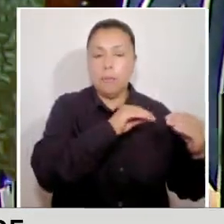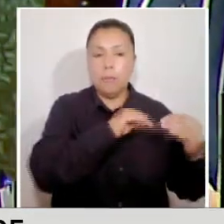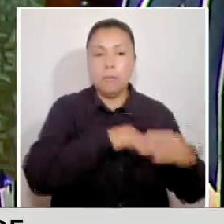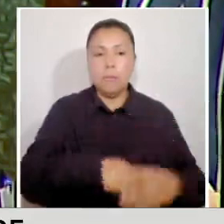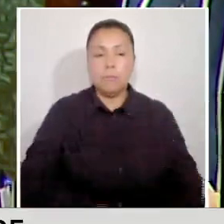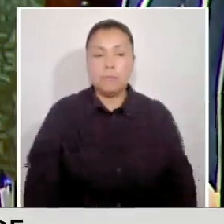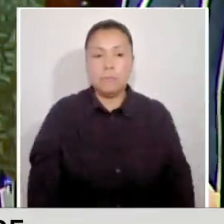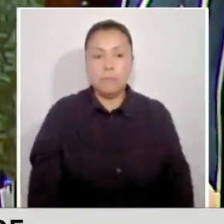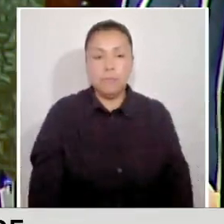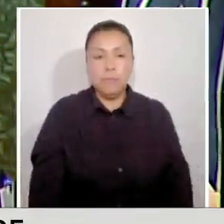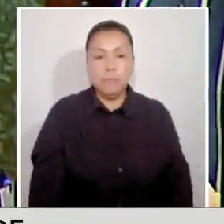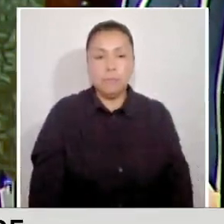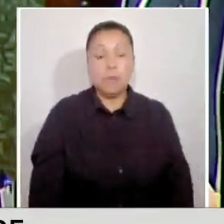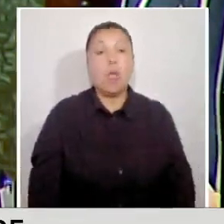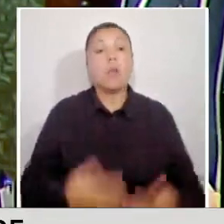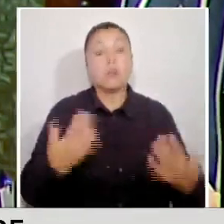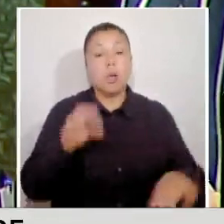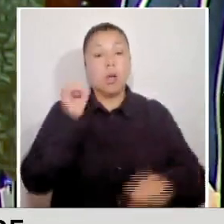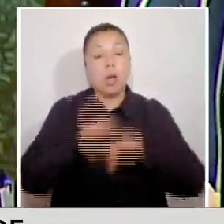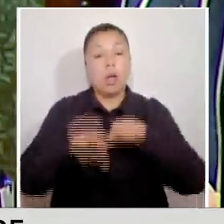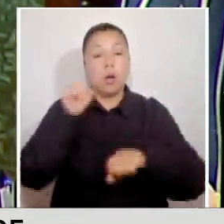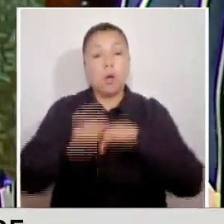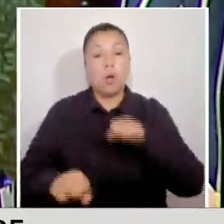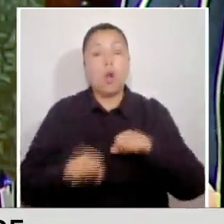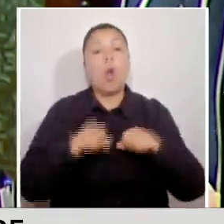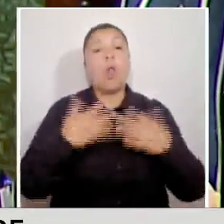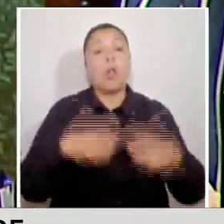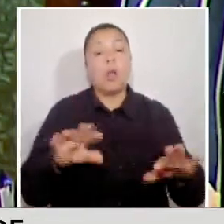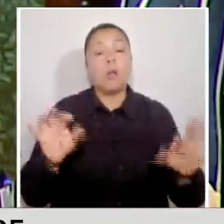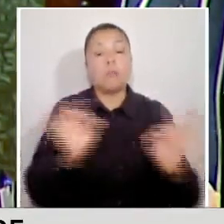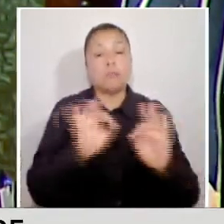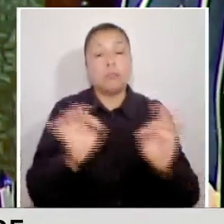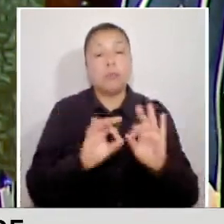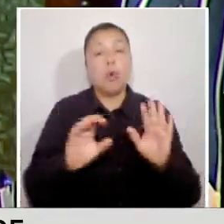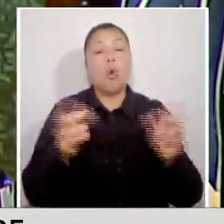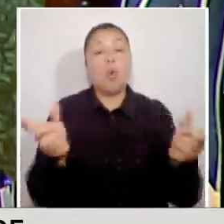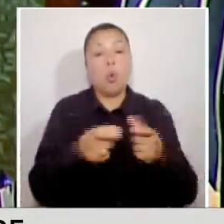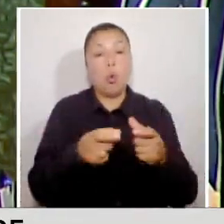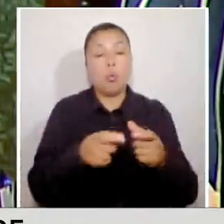aprob aprob entérminos propuestos por